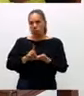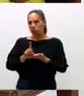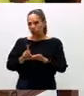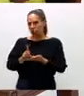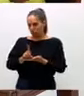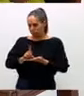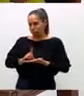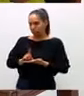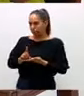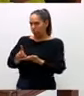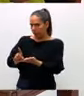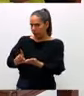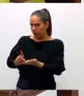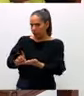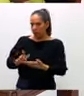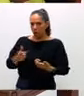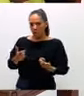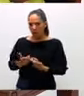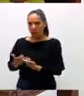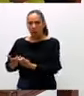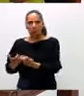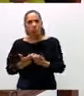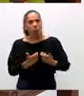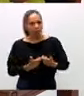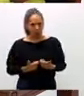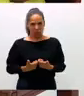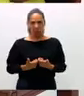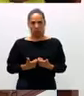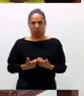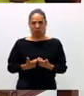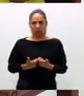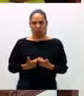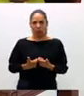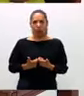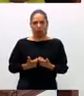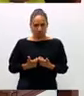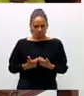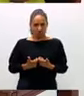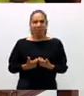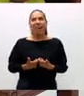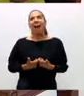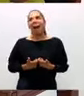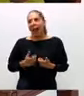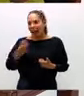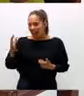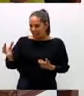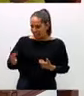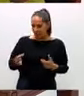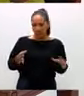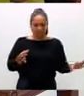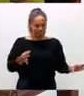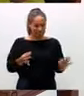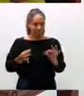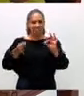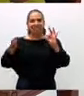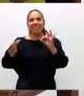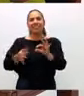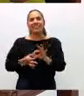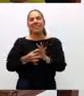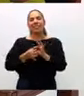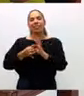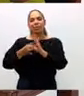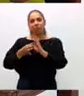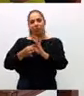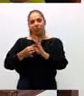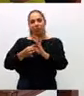capacidad de cooperar, que en esta capacidad pues se juntan las habilidades socioemocionales, pero también un conjunto